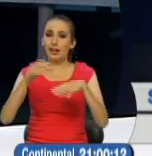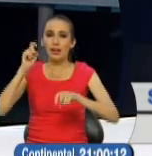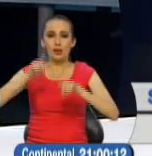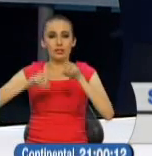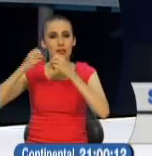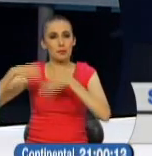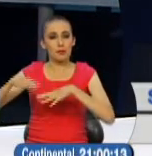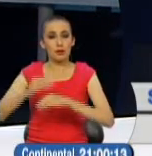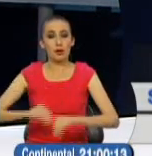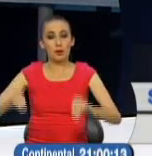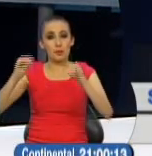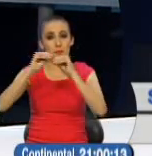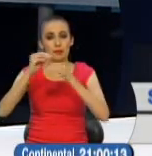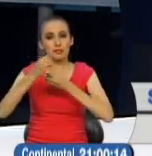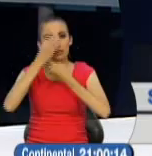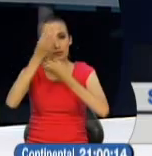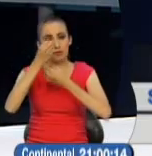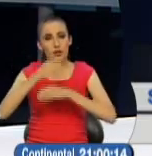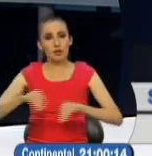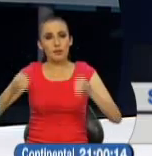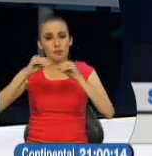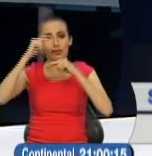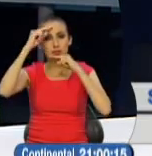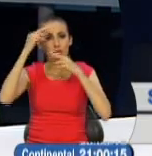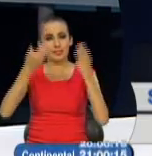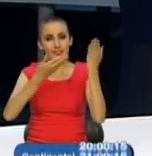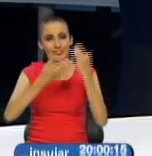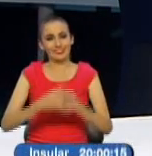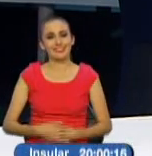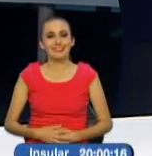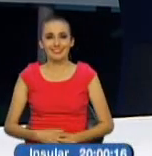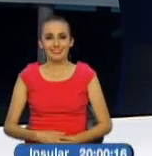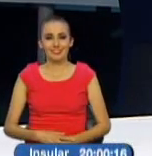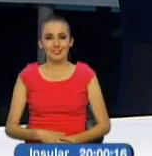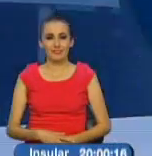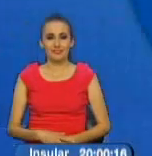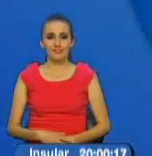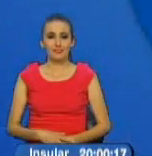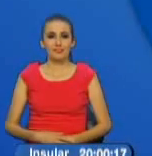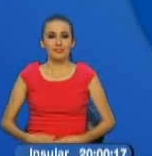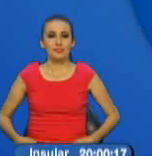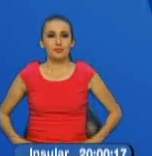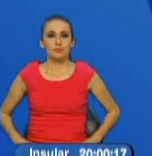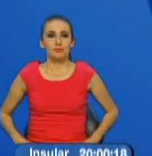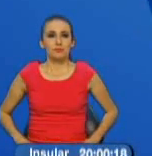Enseguida les contamos esta y otras noticias. Empezamos con titulares.